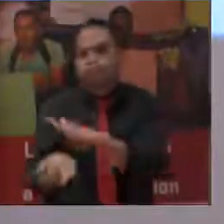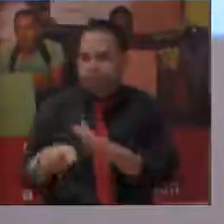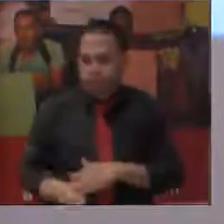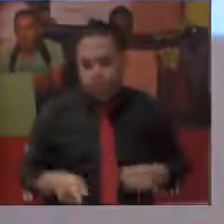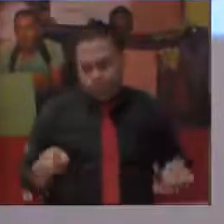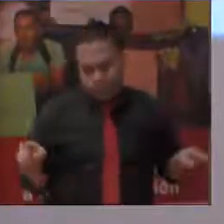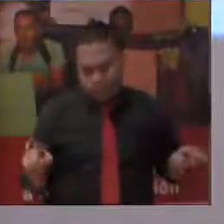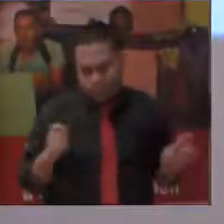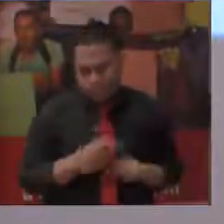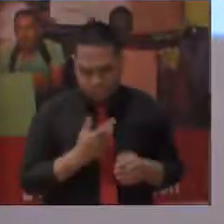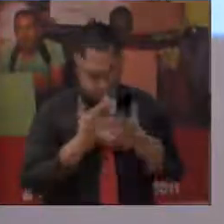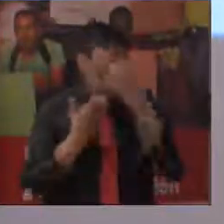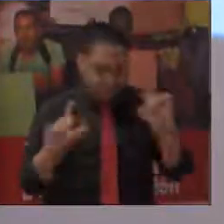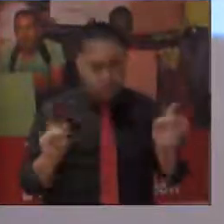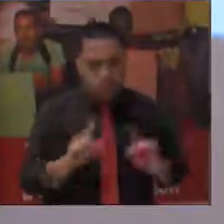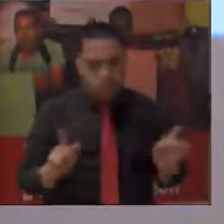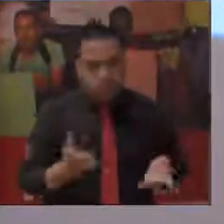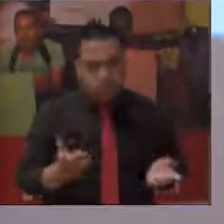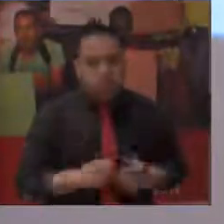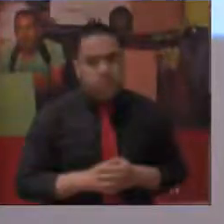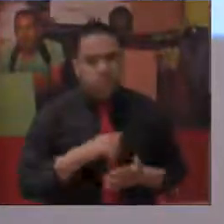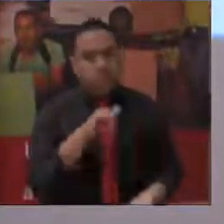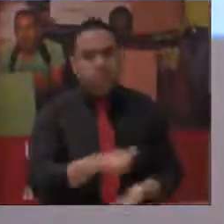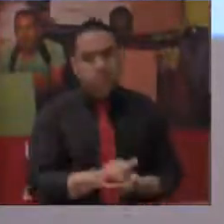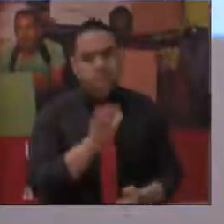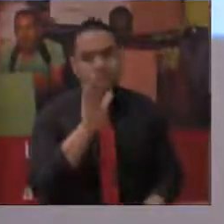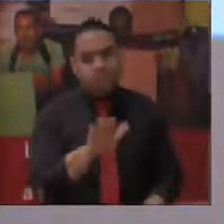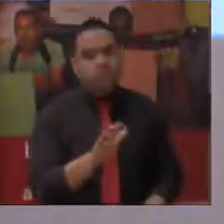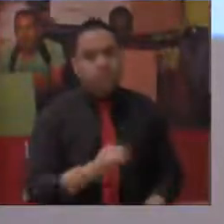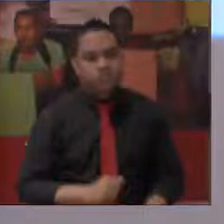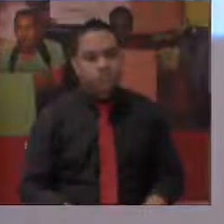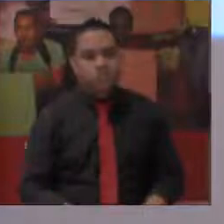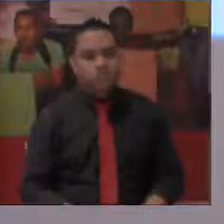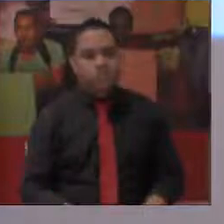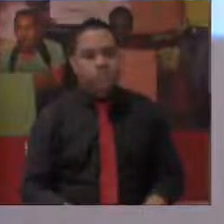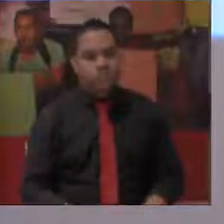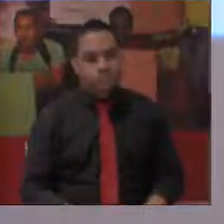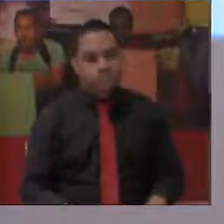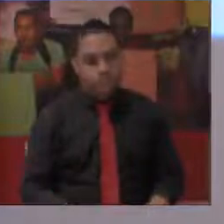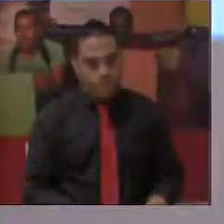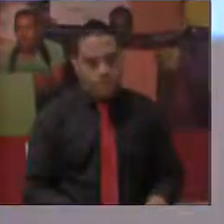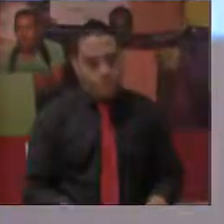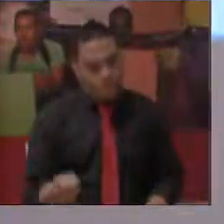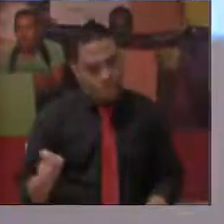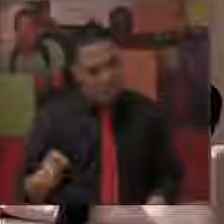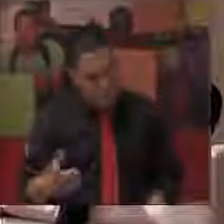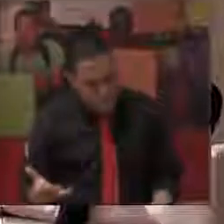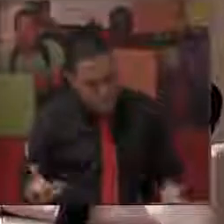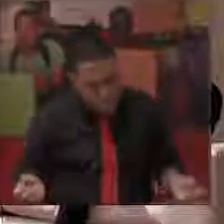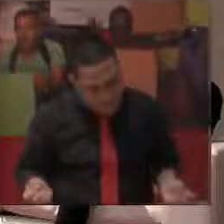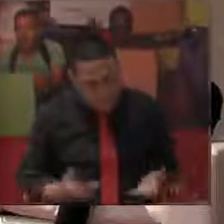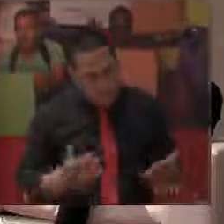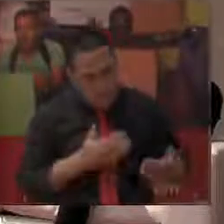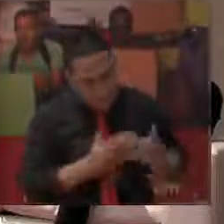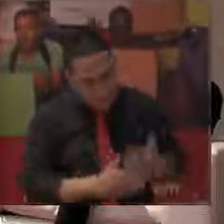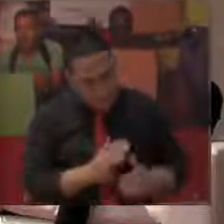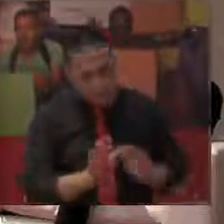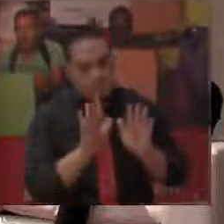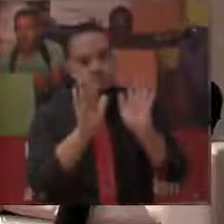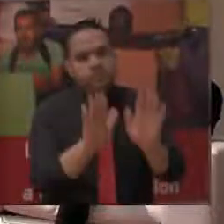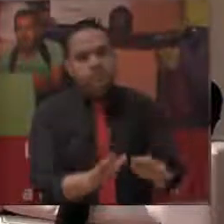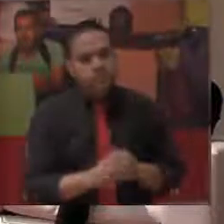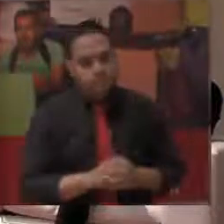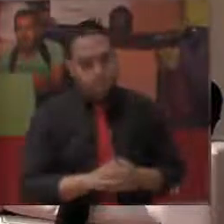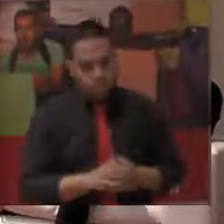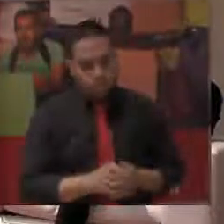base sólida y un piso sólido desde el cual partir para construir todo este proceso y llevarlo